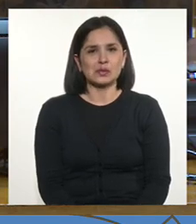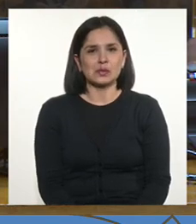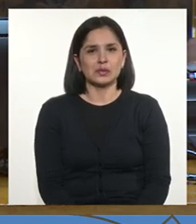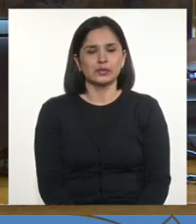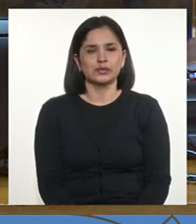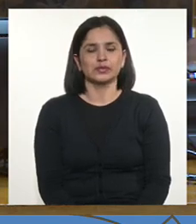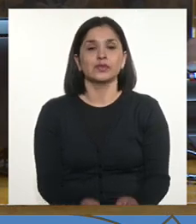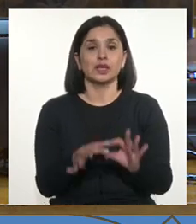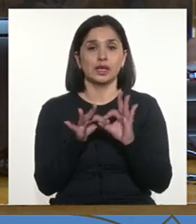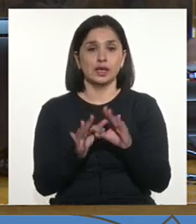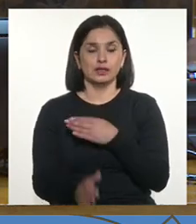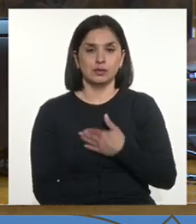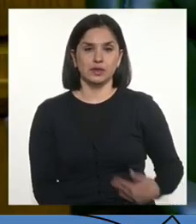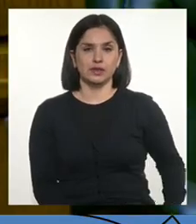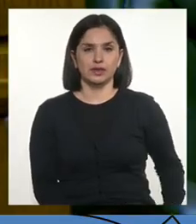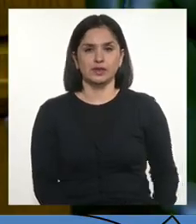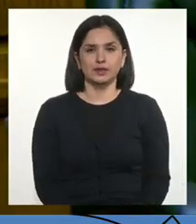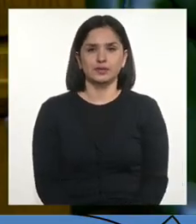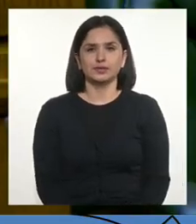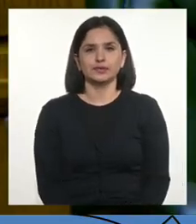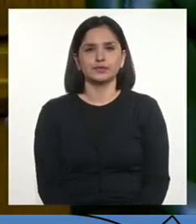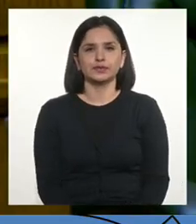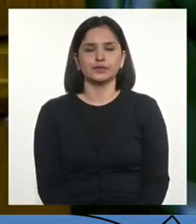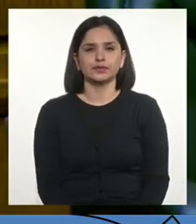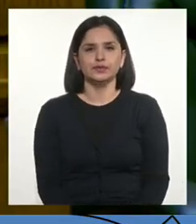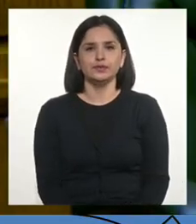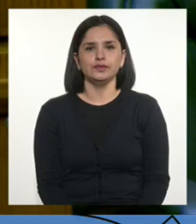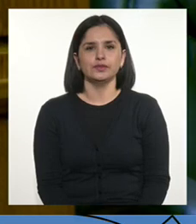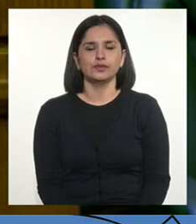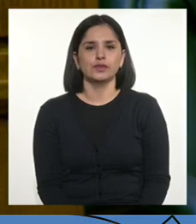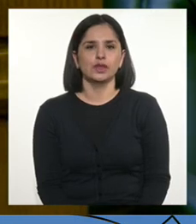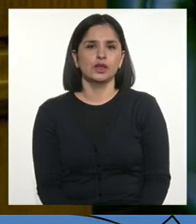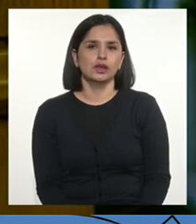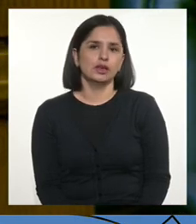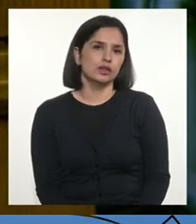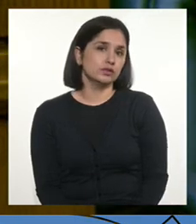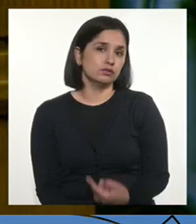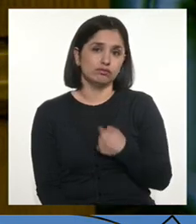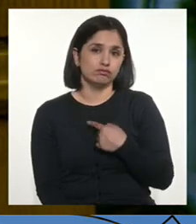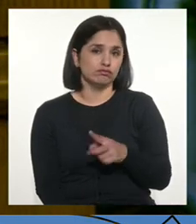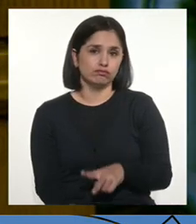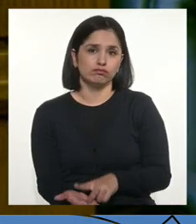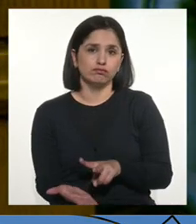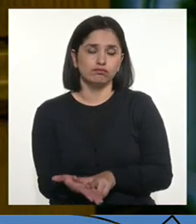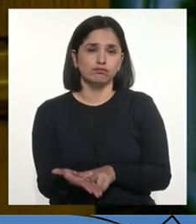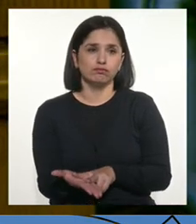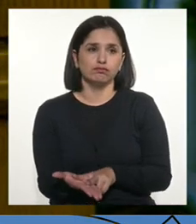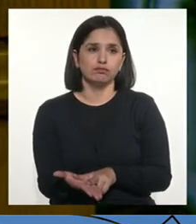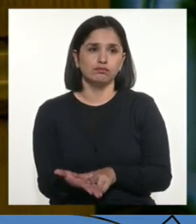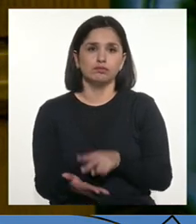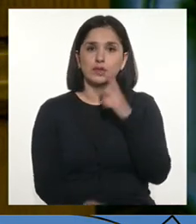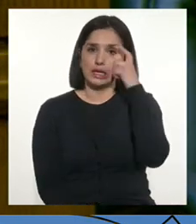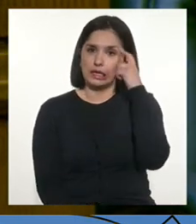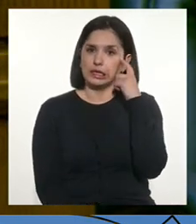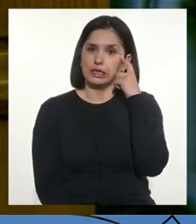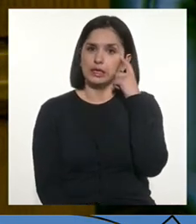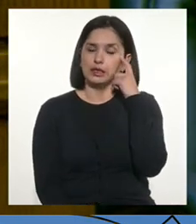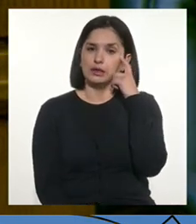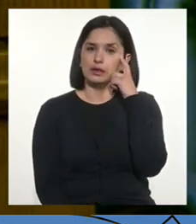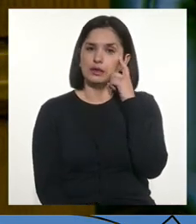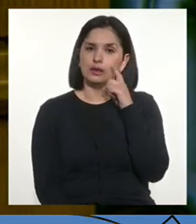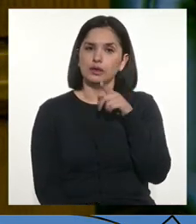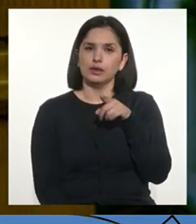gracias presidente puede ser yo la verdad es que creo que quizás se está